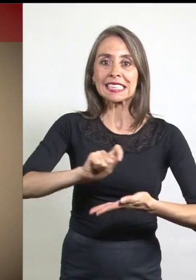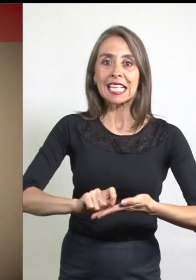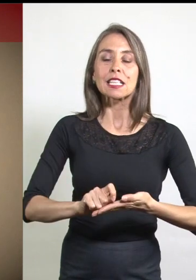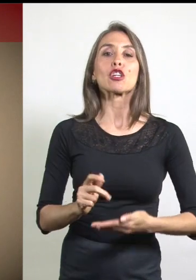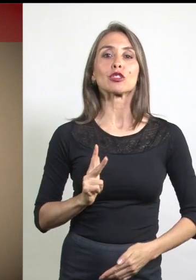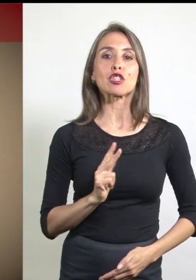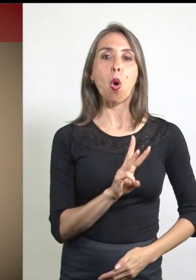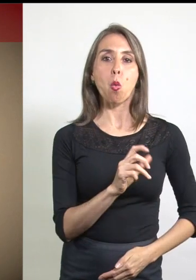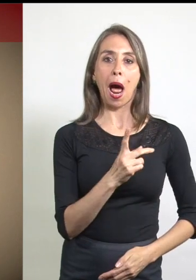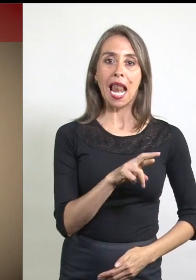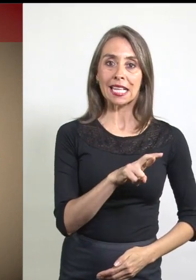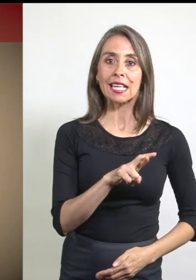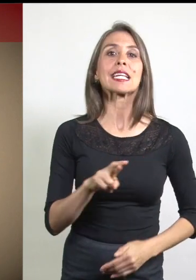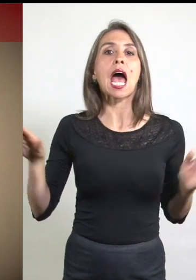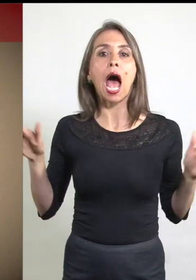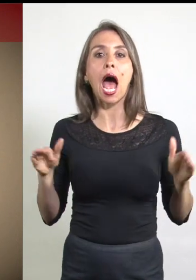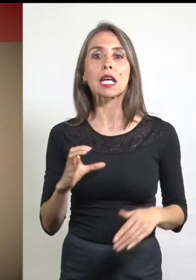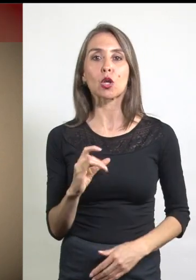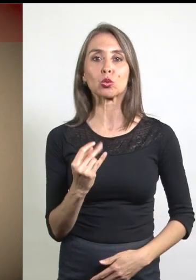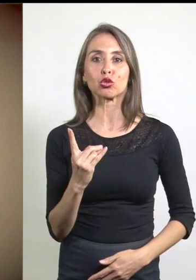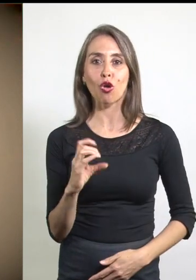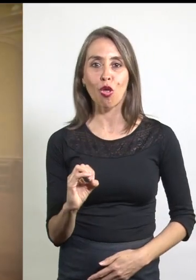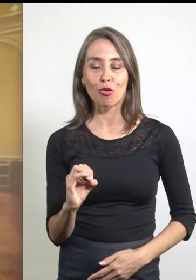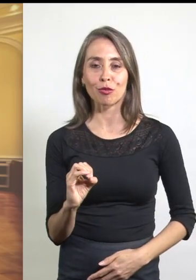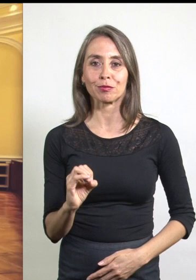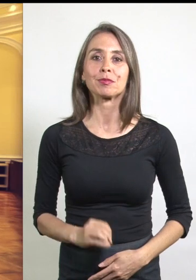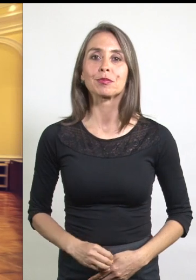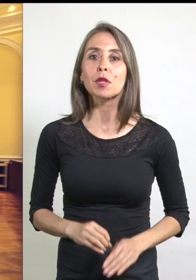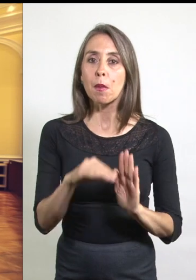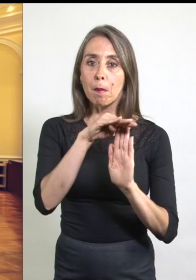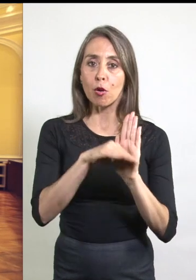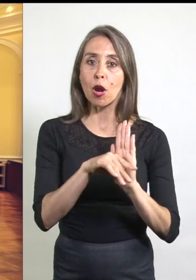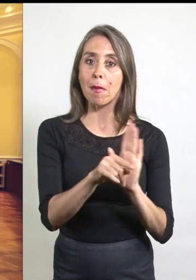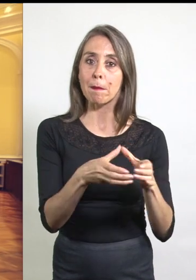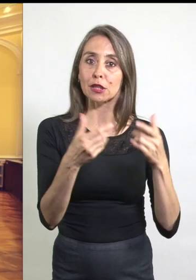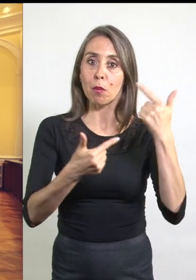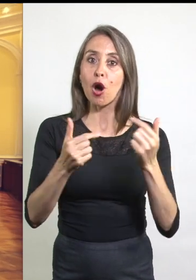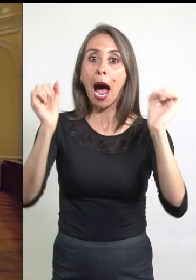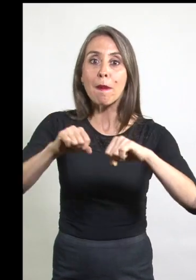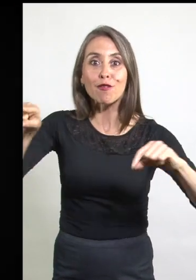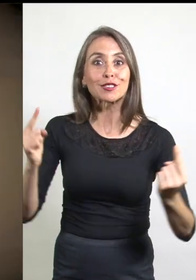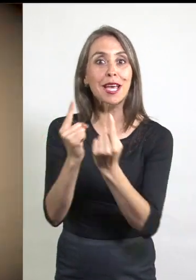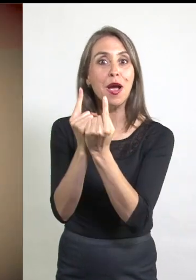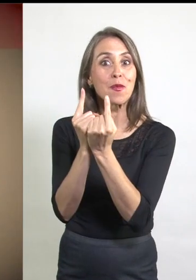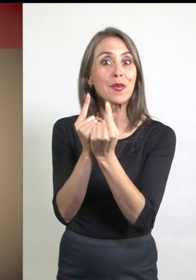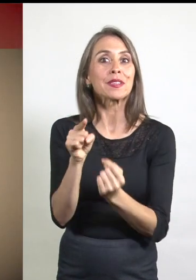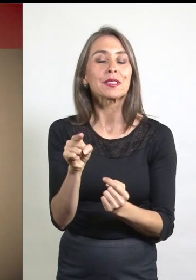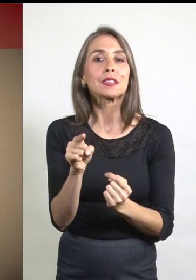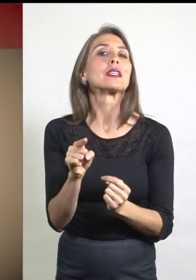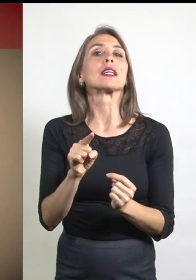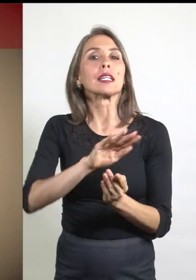Carlos Walker Martínez y Ángel Custodio Vicuña. El programa del partido que se aprobó en la ocasión postuló